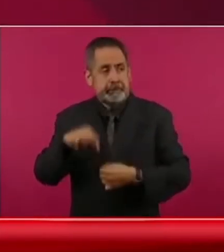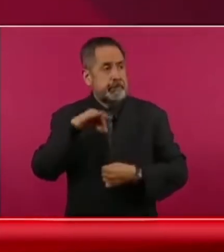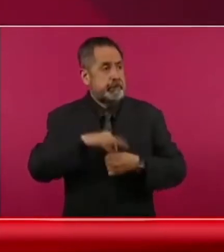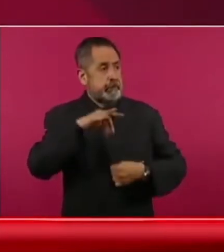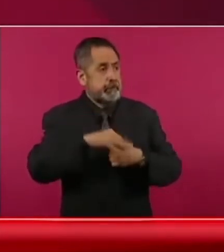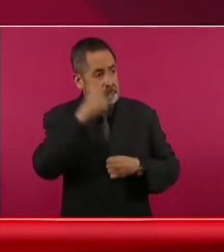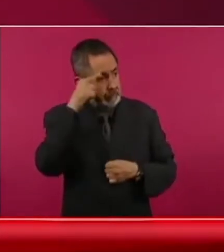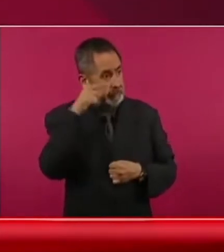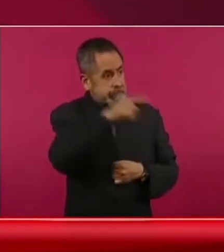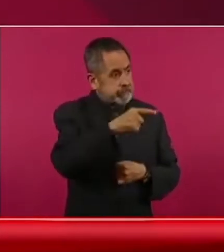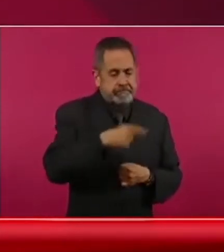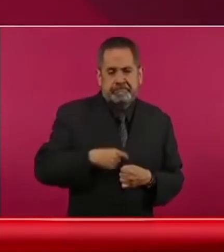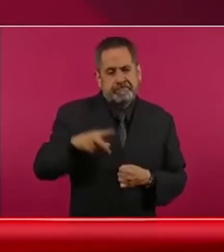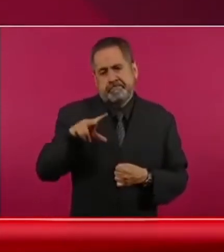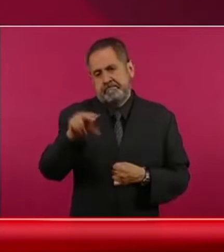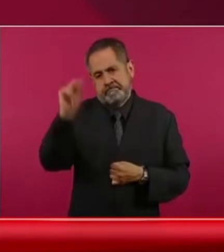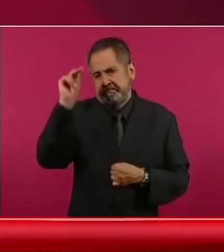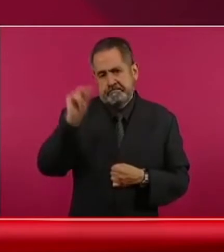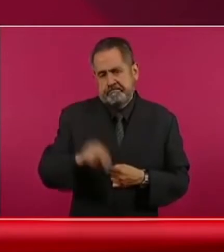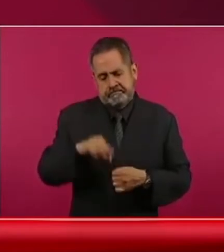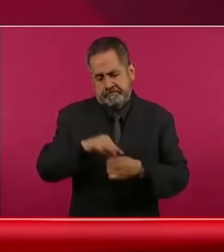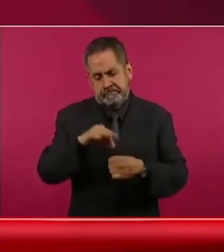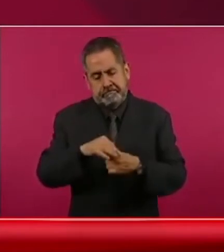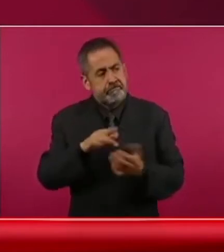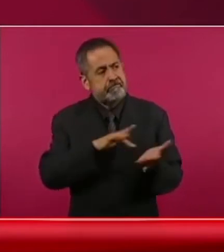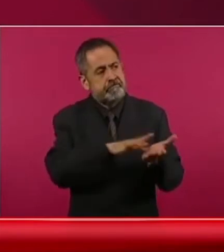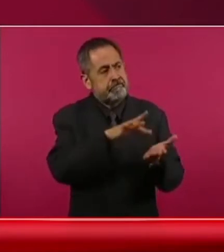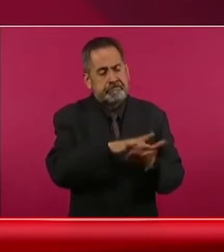por candidatos